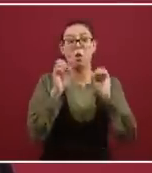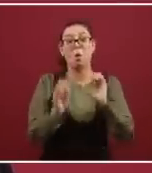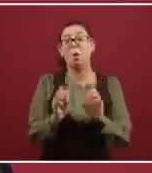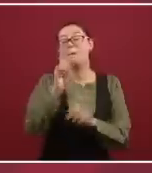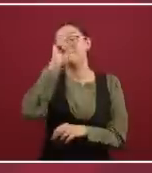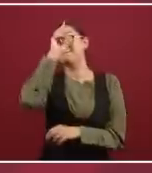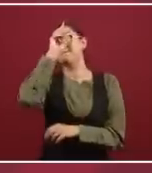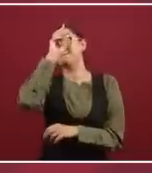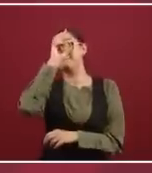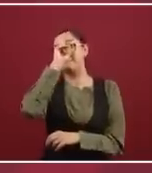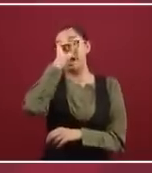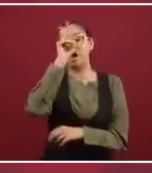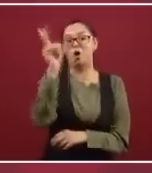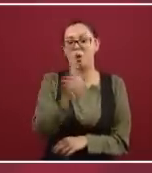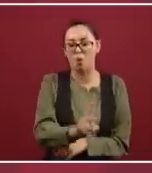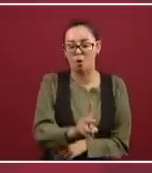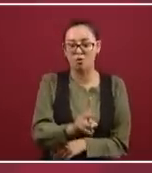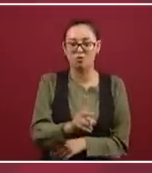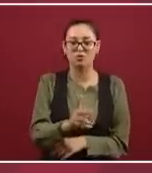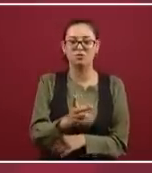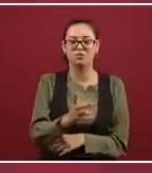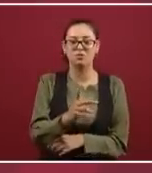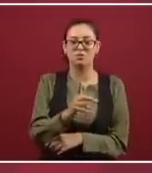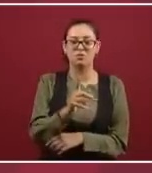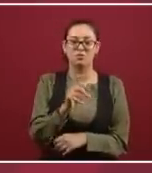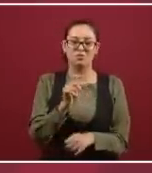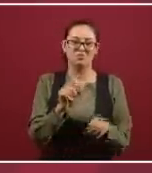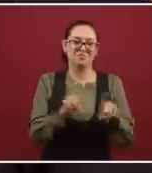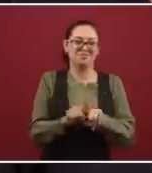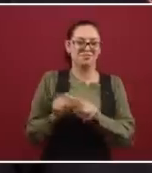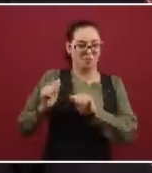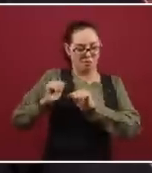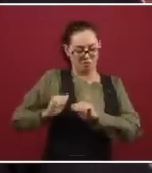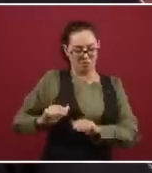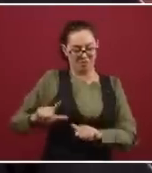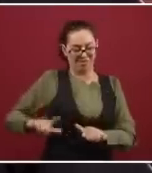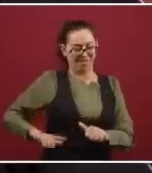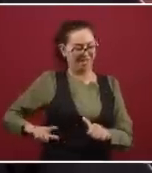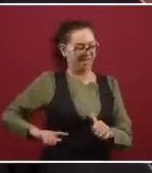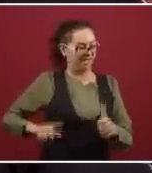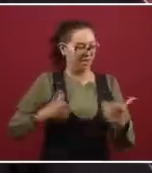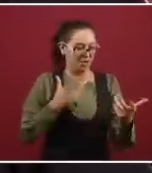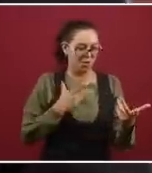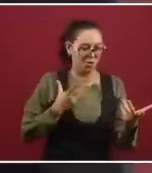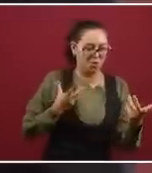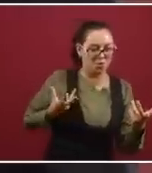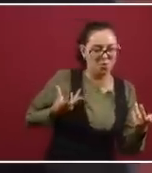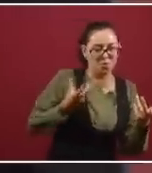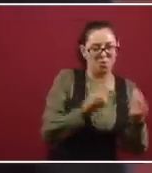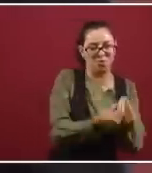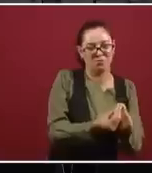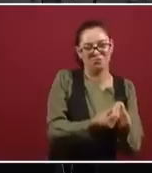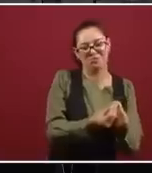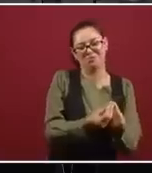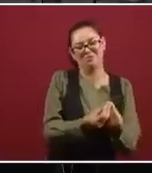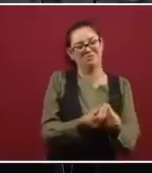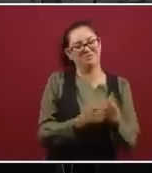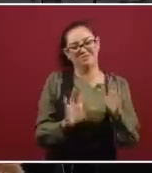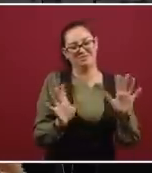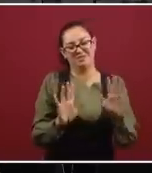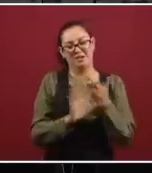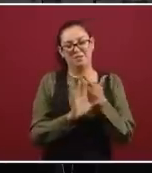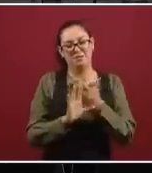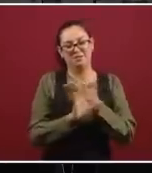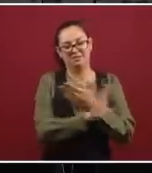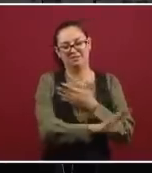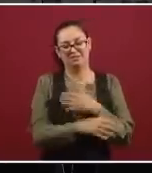que se asocie la autoridad con la delincuencia. Entonces, ese es otro asunto. Y